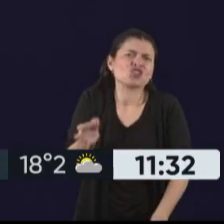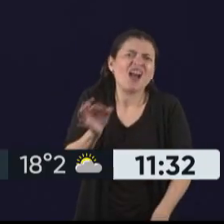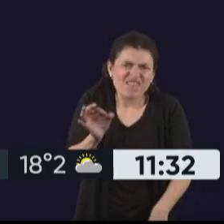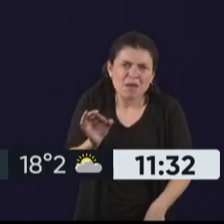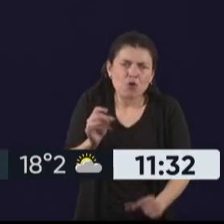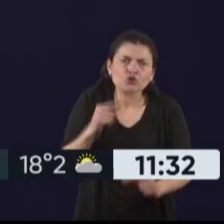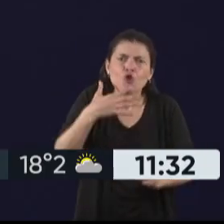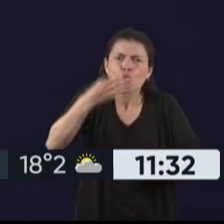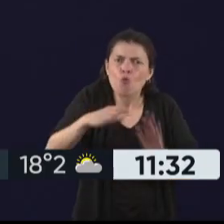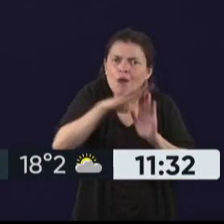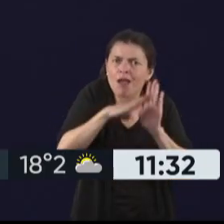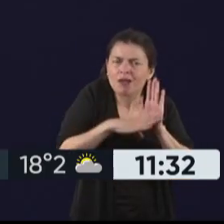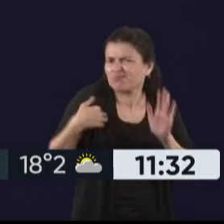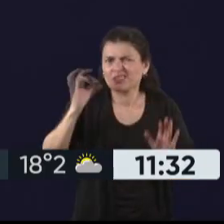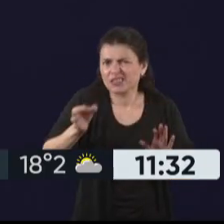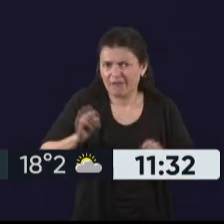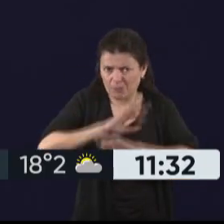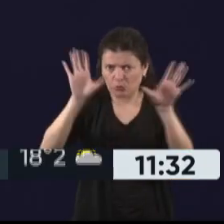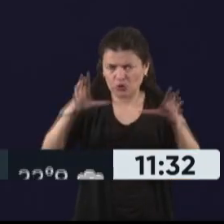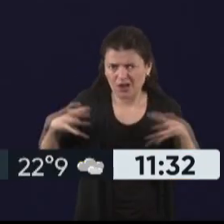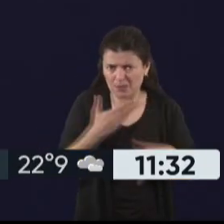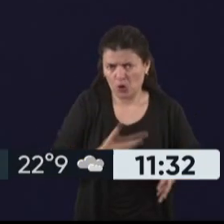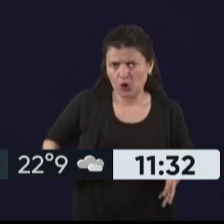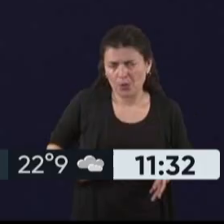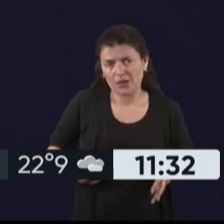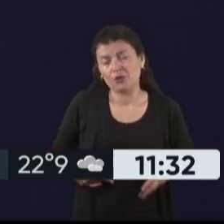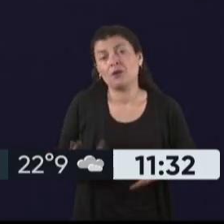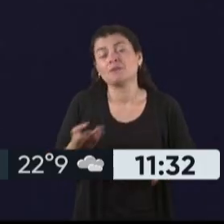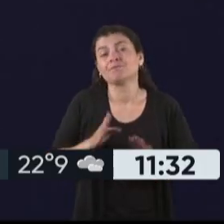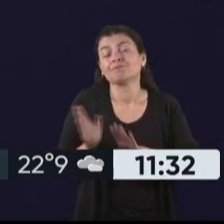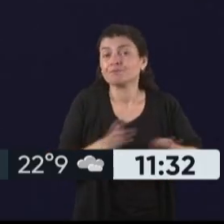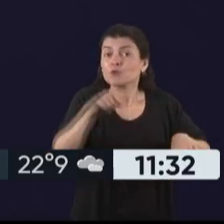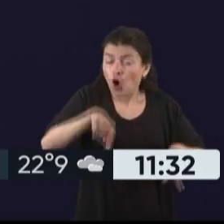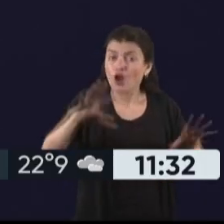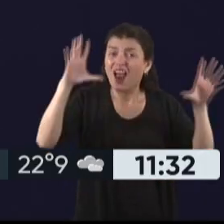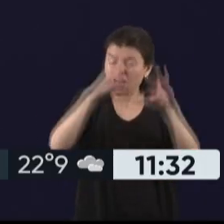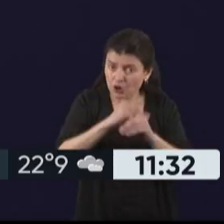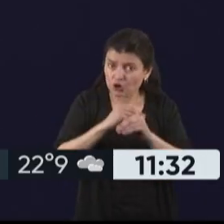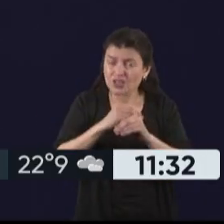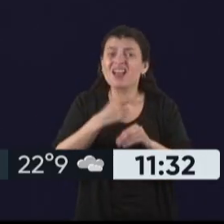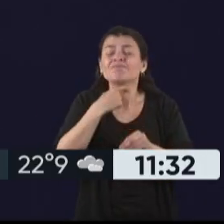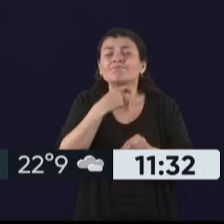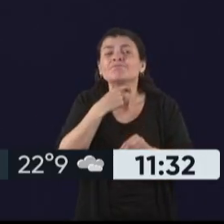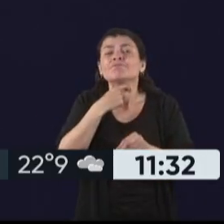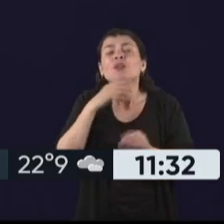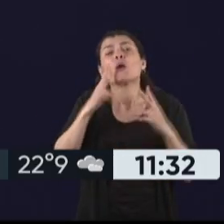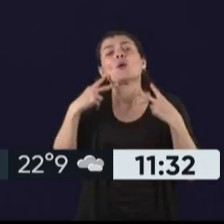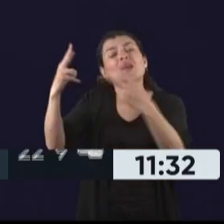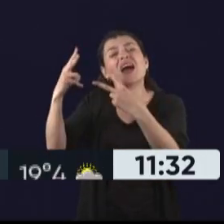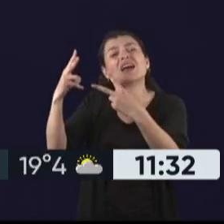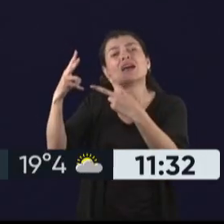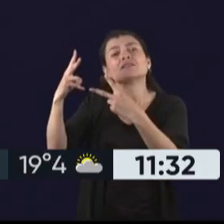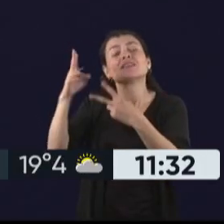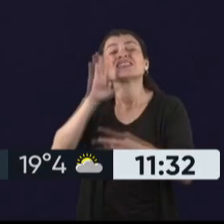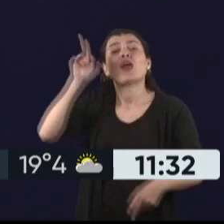seguir. Entre paréntesis, efectivamente, hoy a la noche viajan a Washington